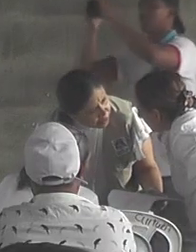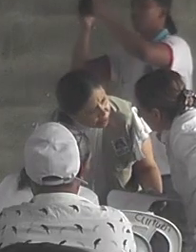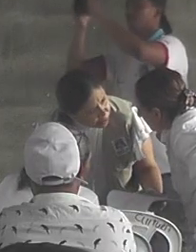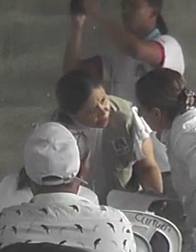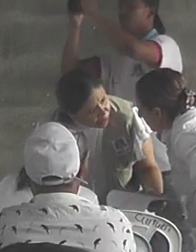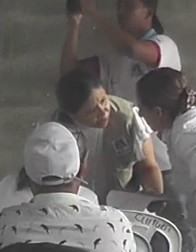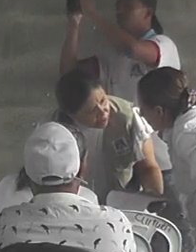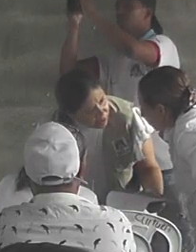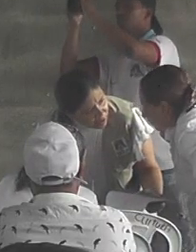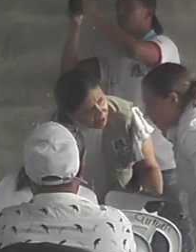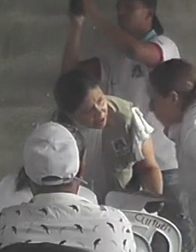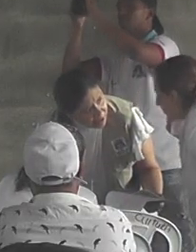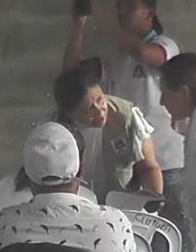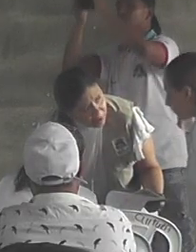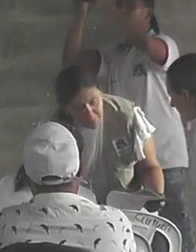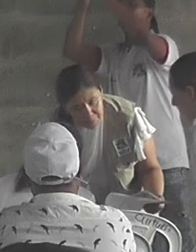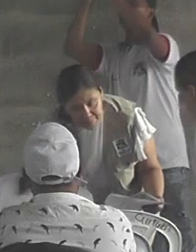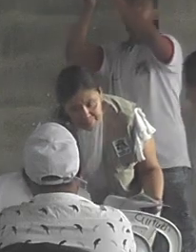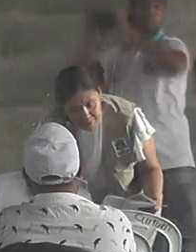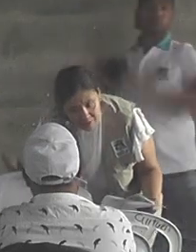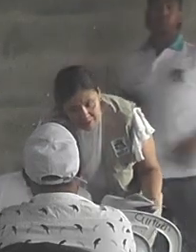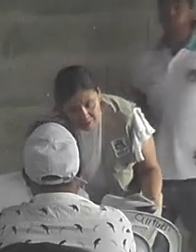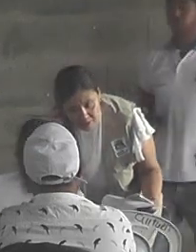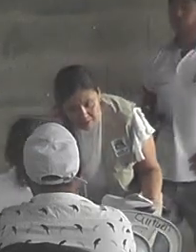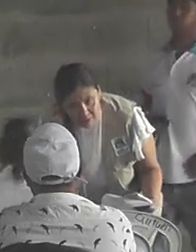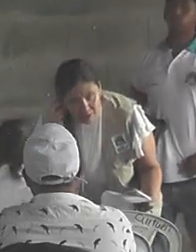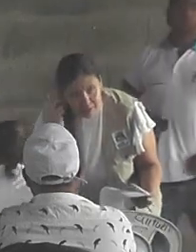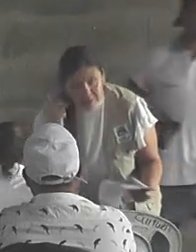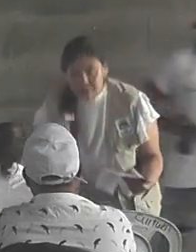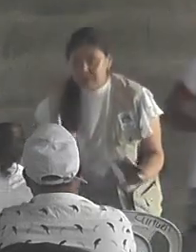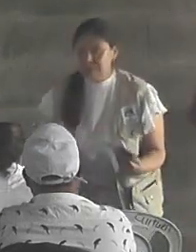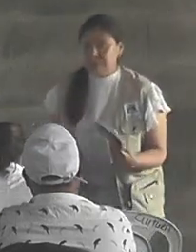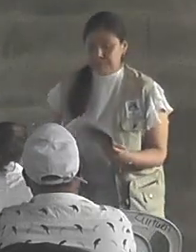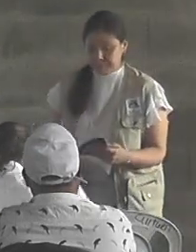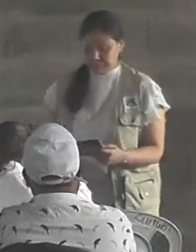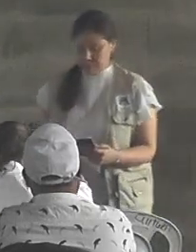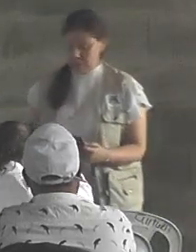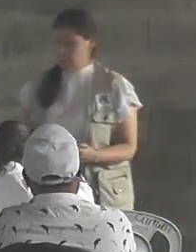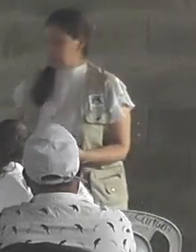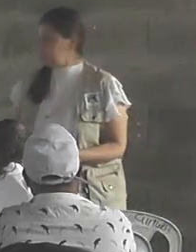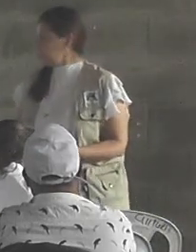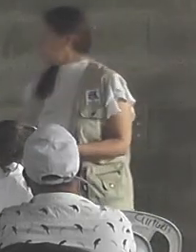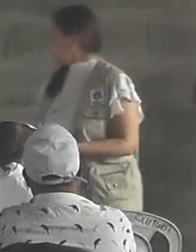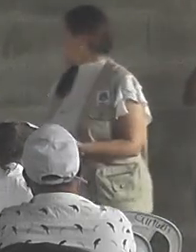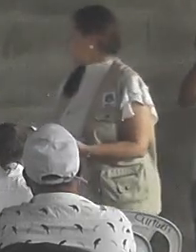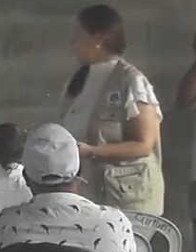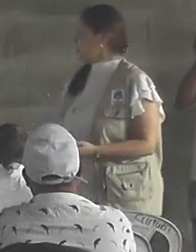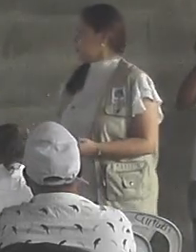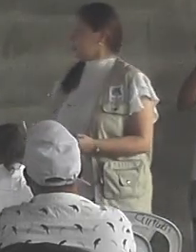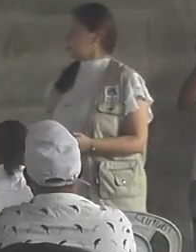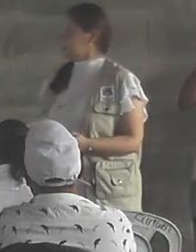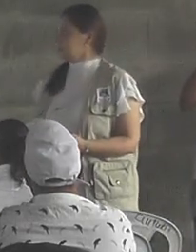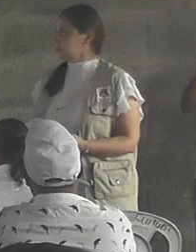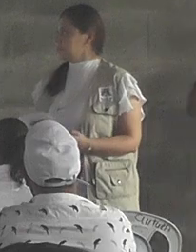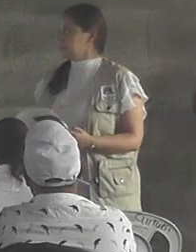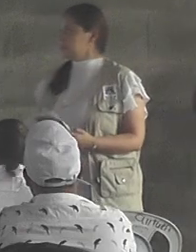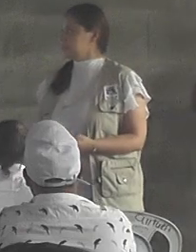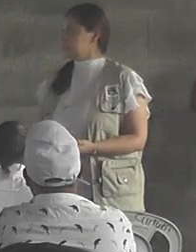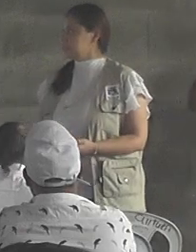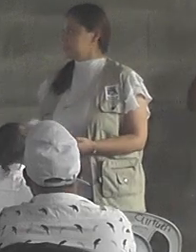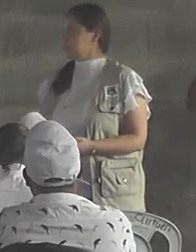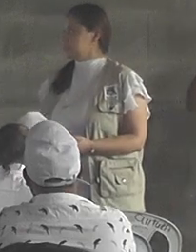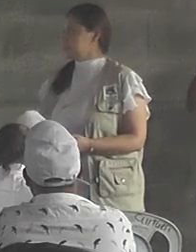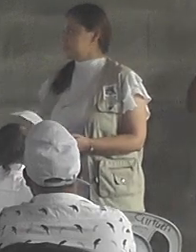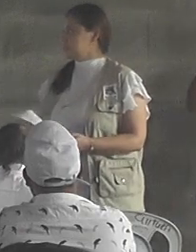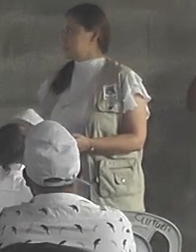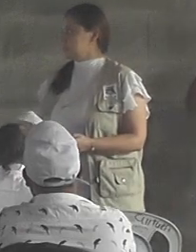reemplazando en estas comunidades que realmente ya estamos al borde de la no existencia frente a los servicios públicos, ¿verdad? Doctora, que vemos con